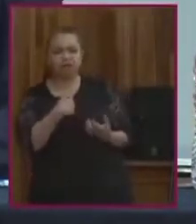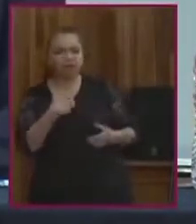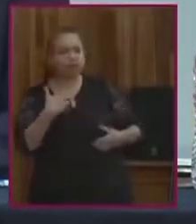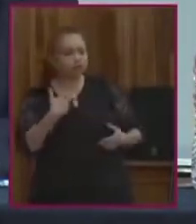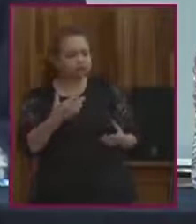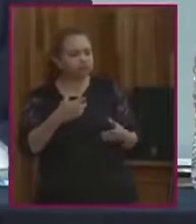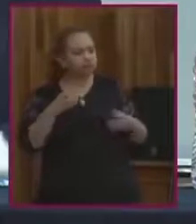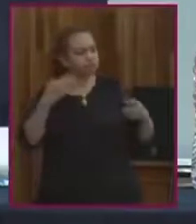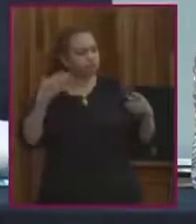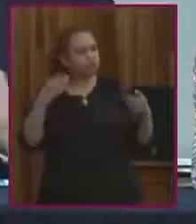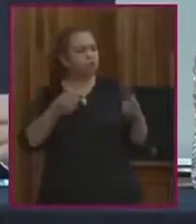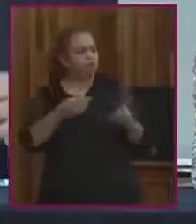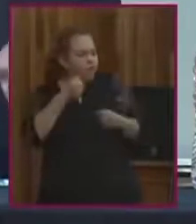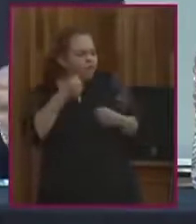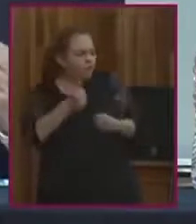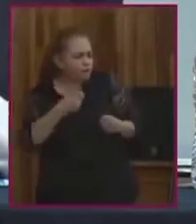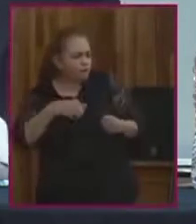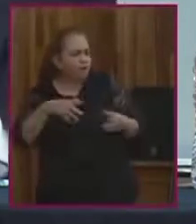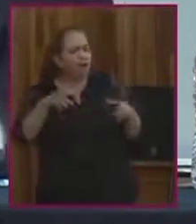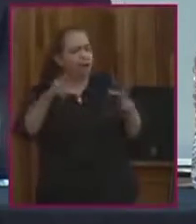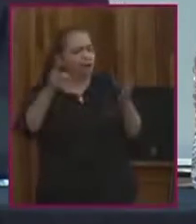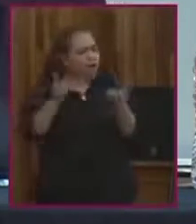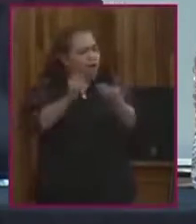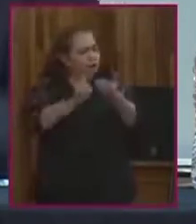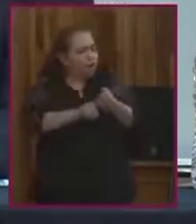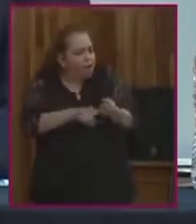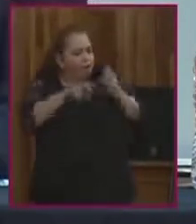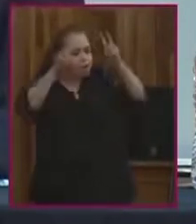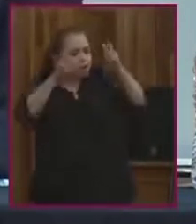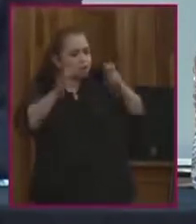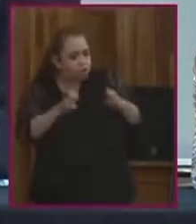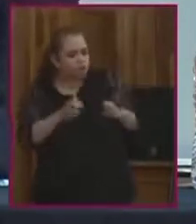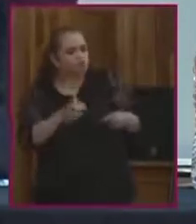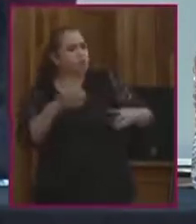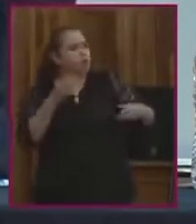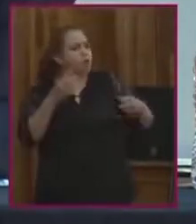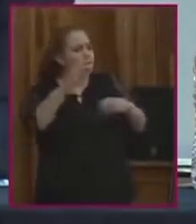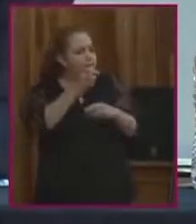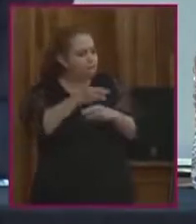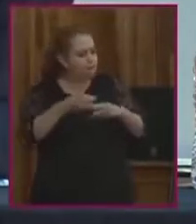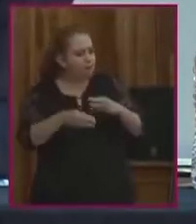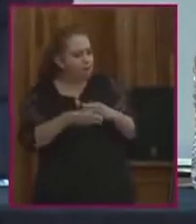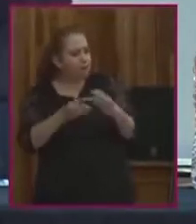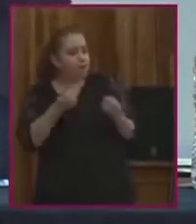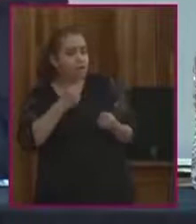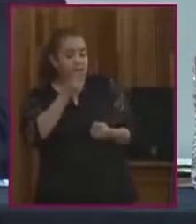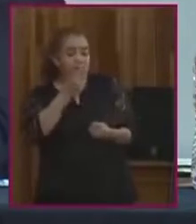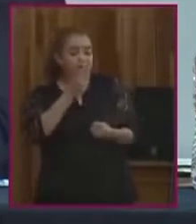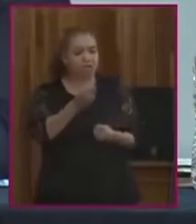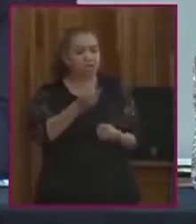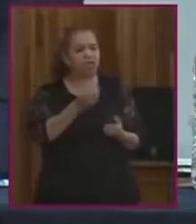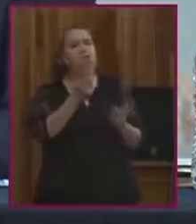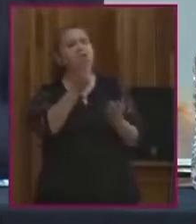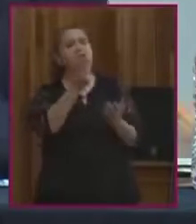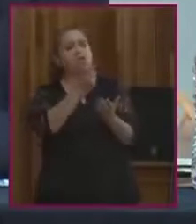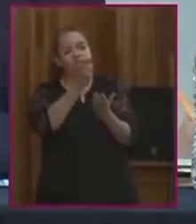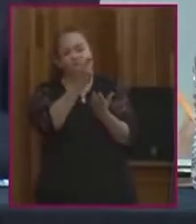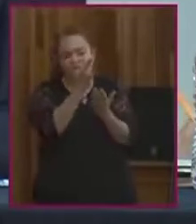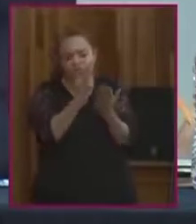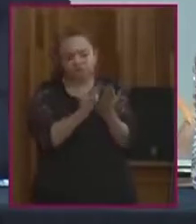en la currícula se habla mucho de una orientación por diseño de